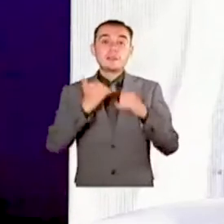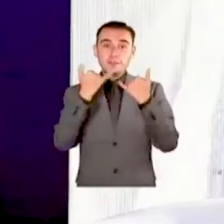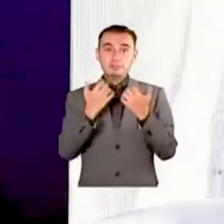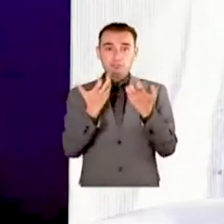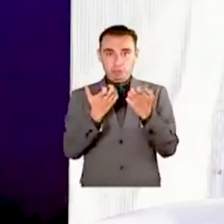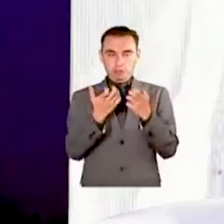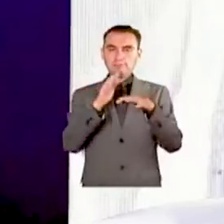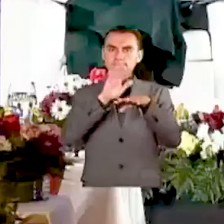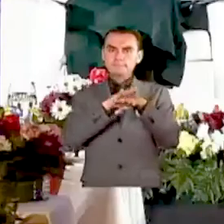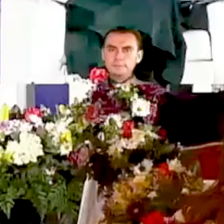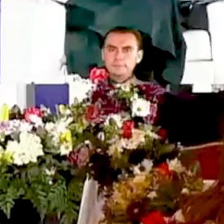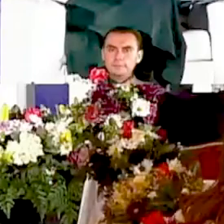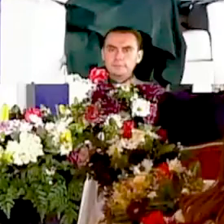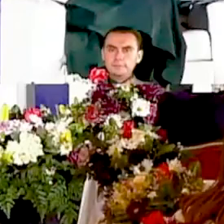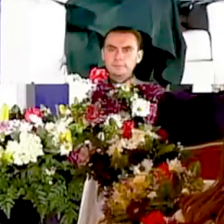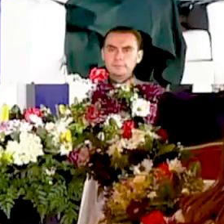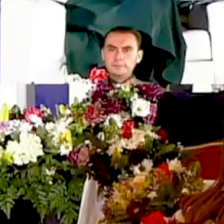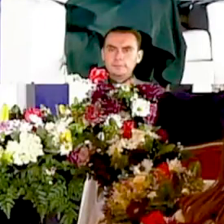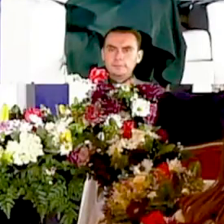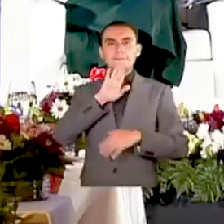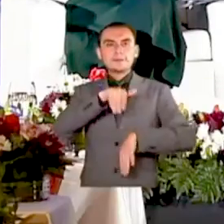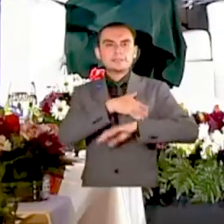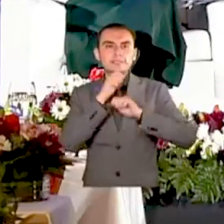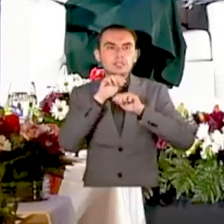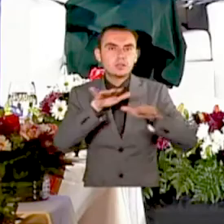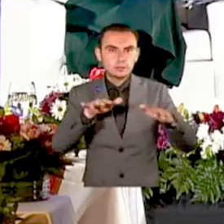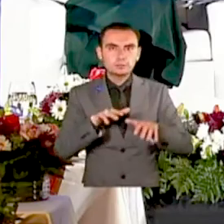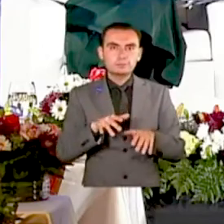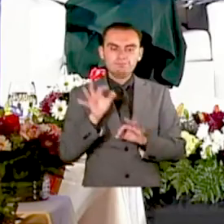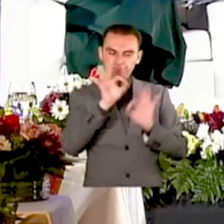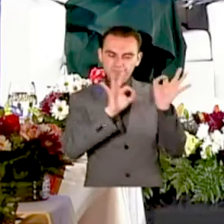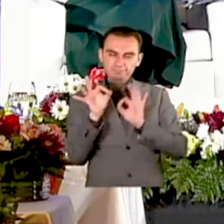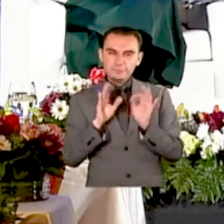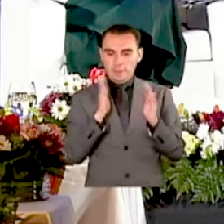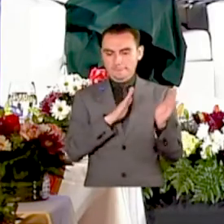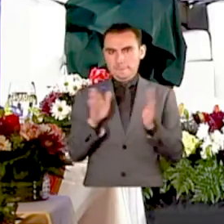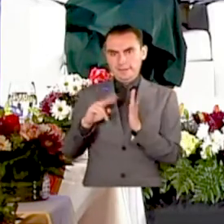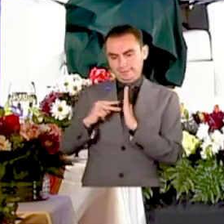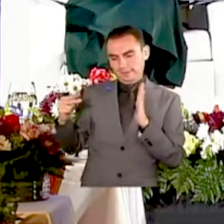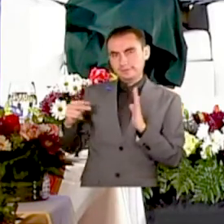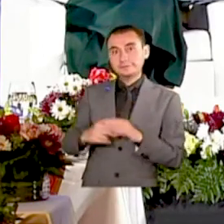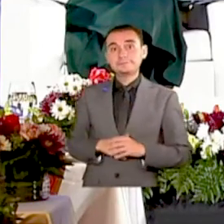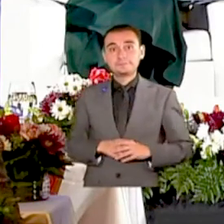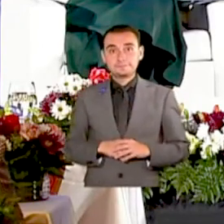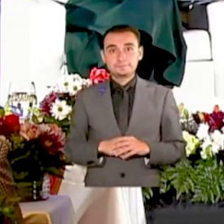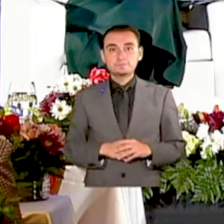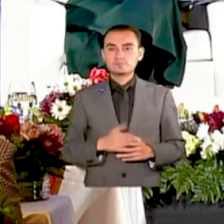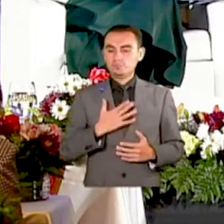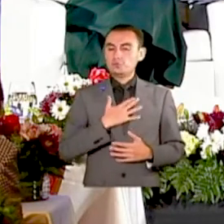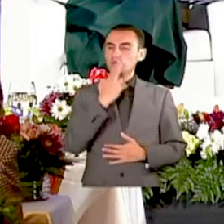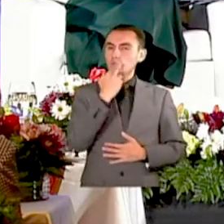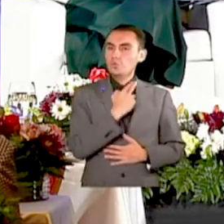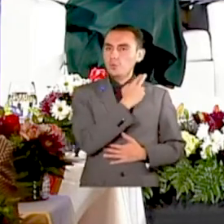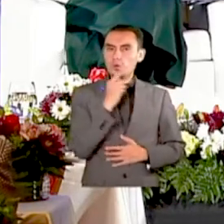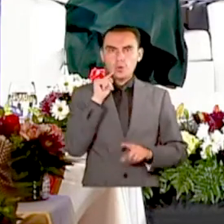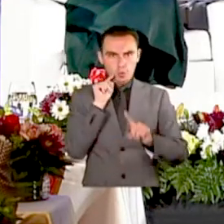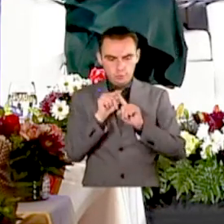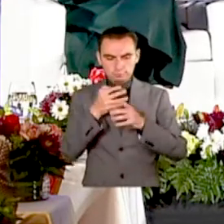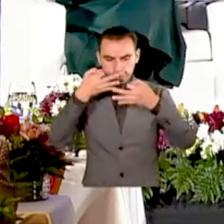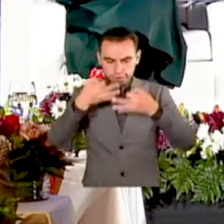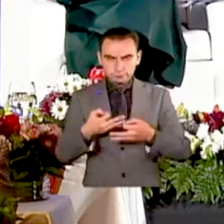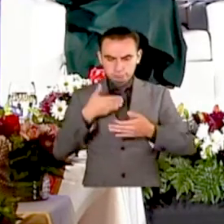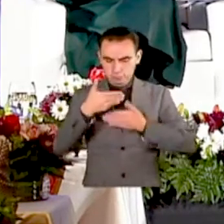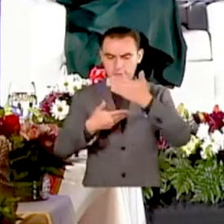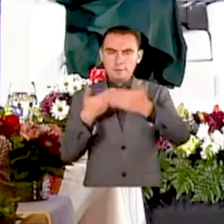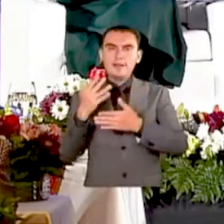quisiera mencionar que el Instituto de Estudios y Secretaría Técnica del Plan, ese es un gran compromiso para asegurar el cumplimiento y,